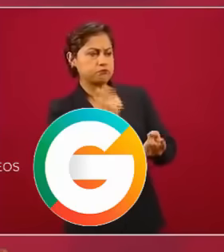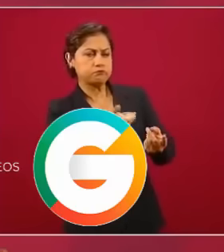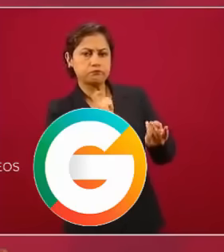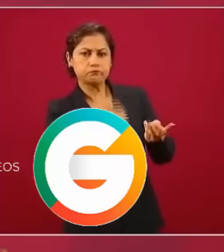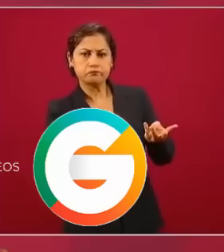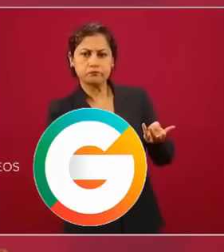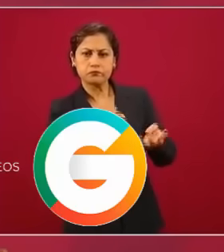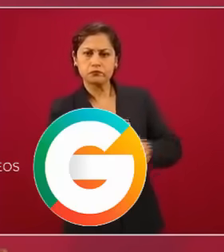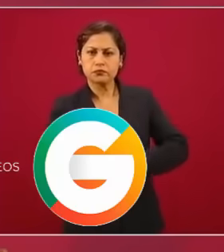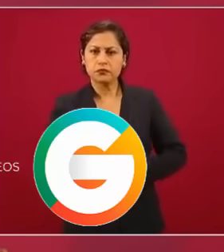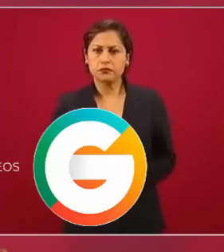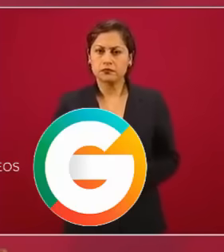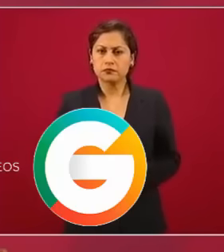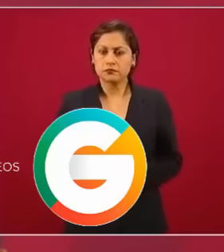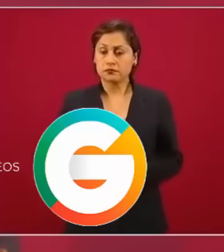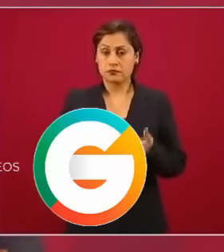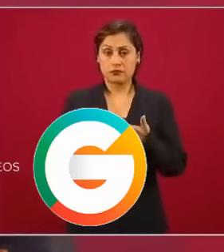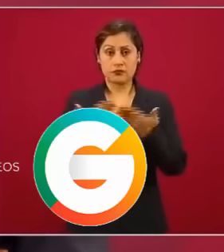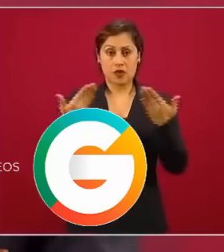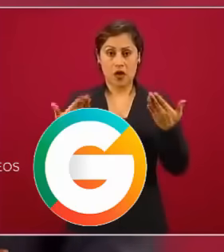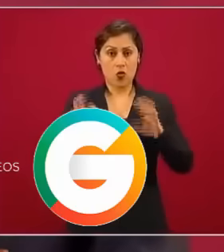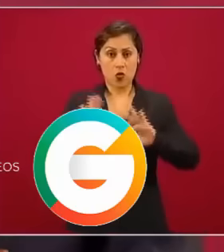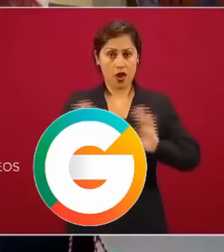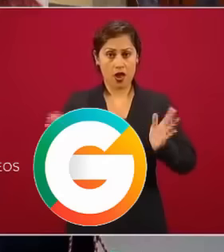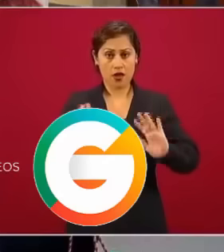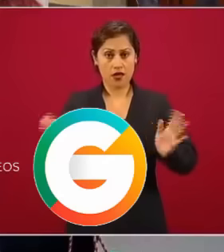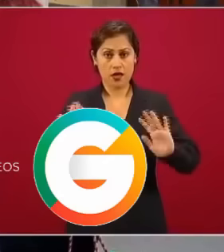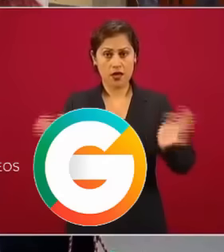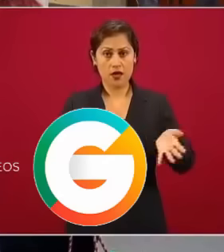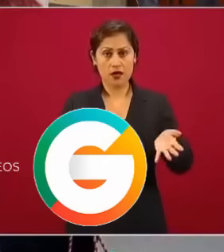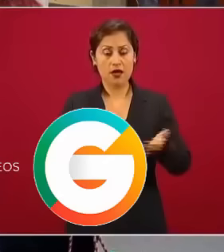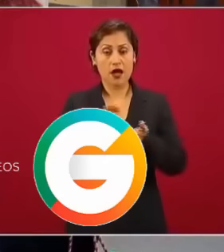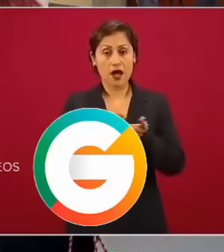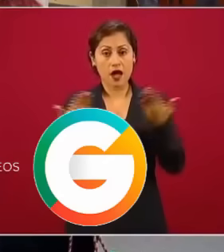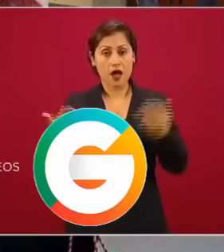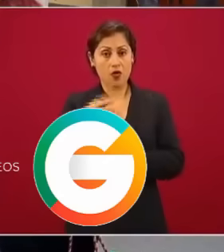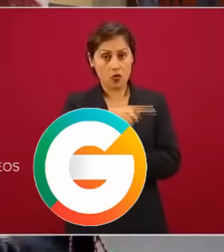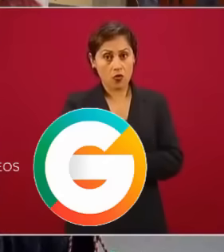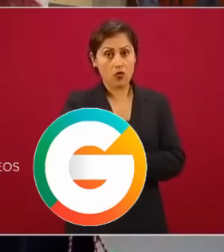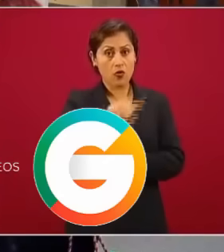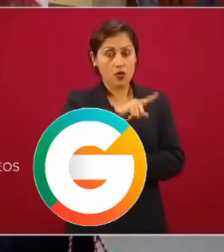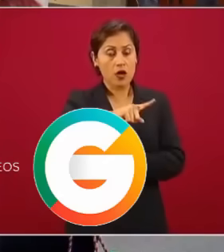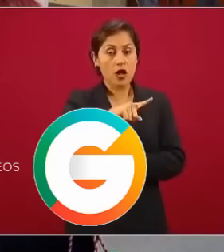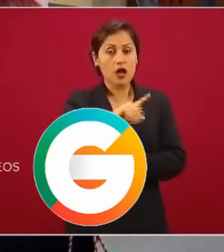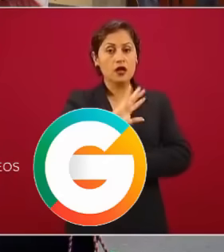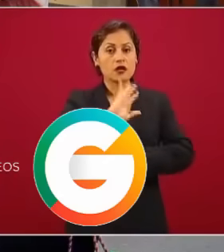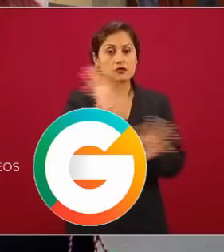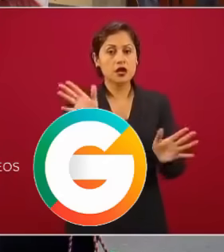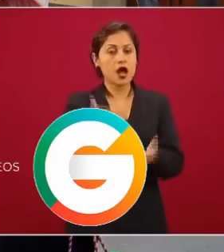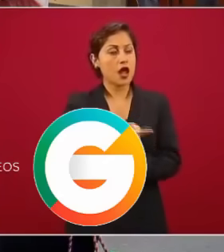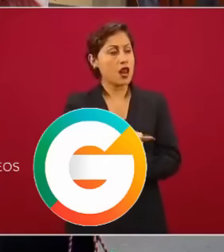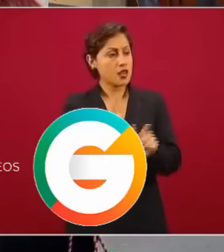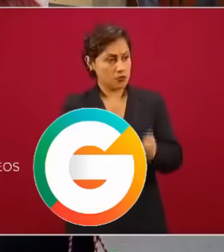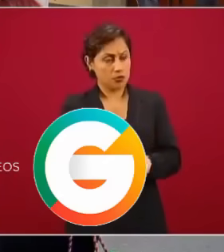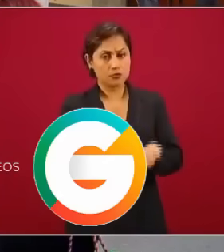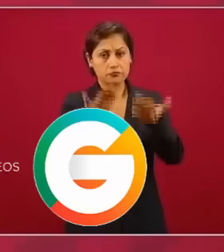Y pues ahora tienen también más posibilidad de manifestarse, de expresarse,